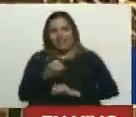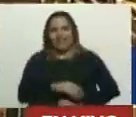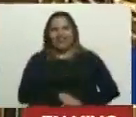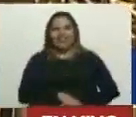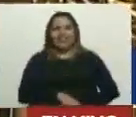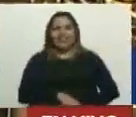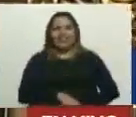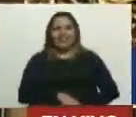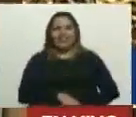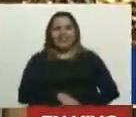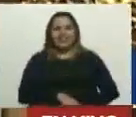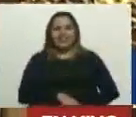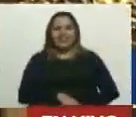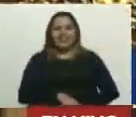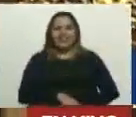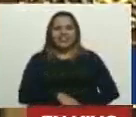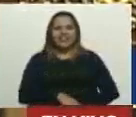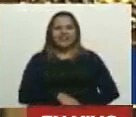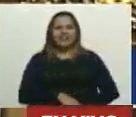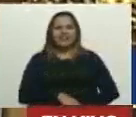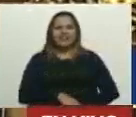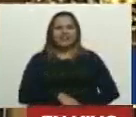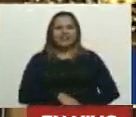tremendo dinosaurio, te felicito.